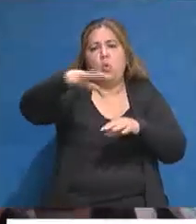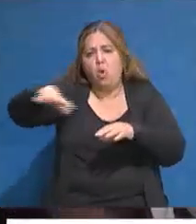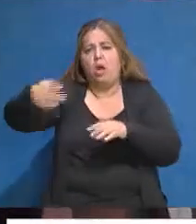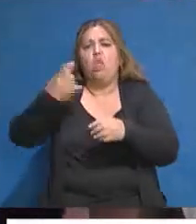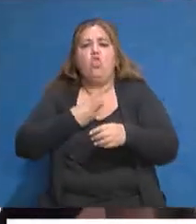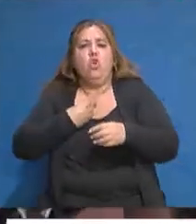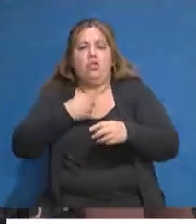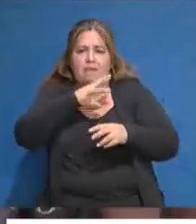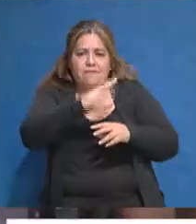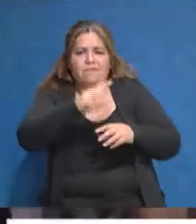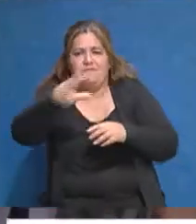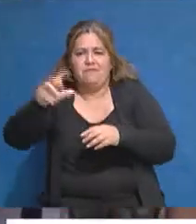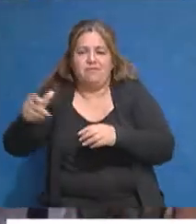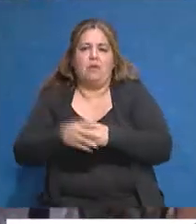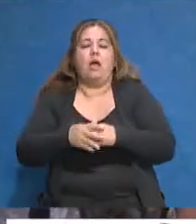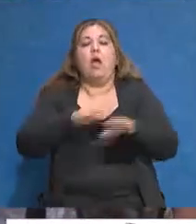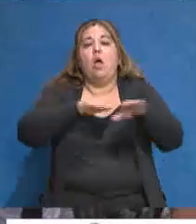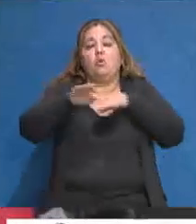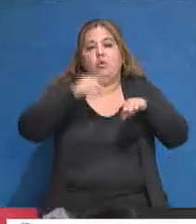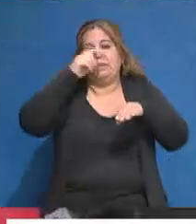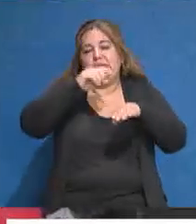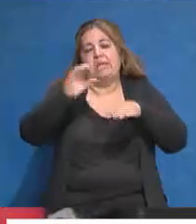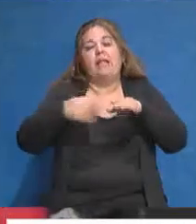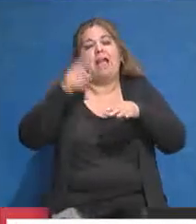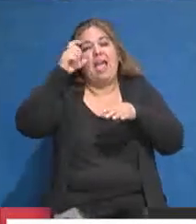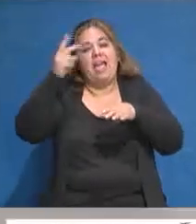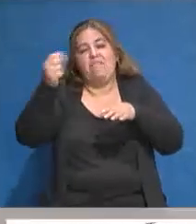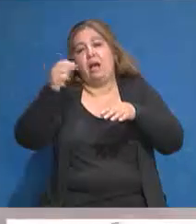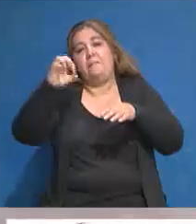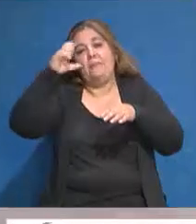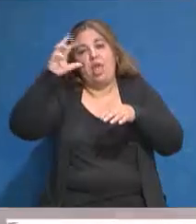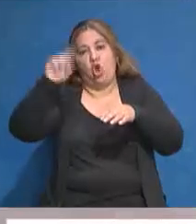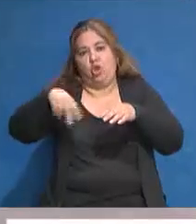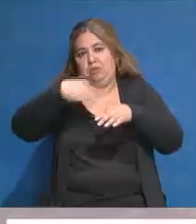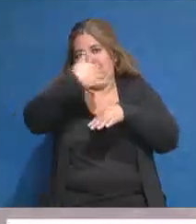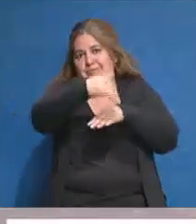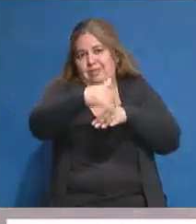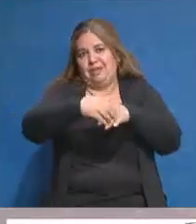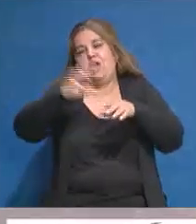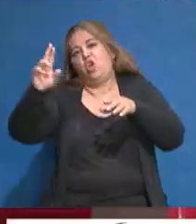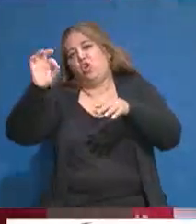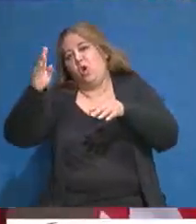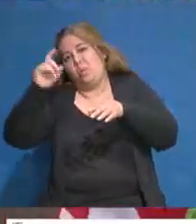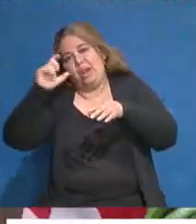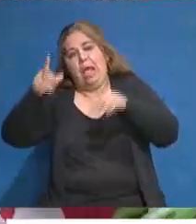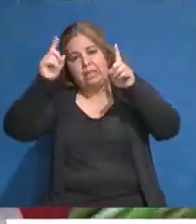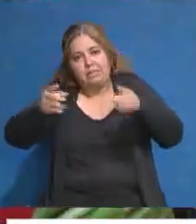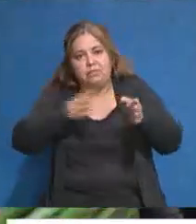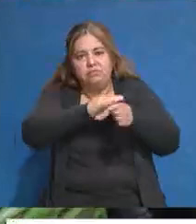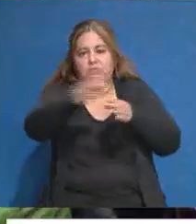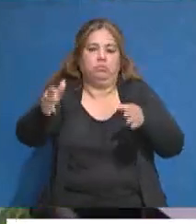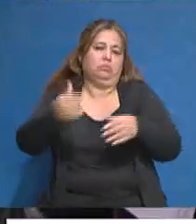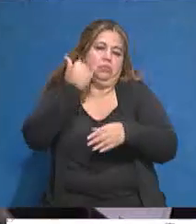Ruta 7 desde Eva Perón hasta Robert. Sin embargo, dos hechos rebalsaron la paciencia. Una mujer